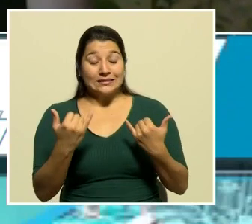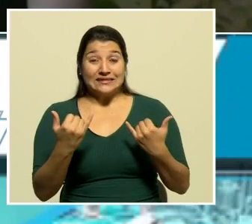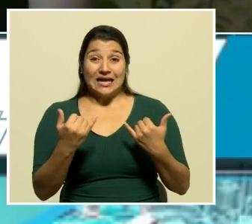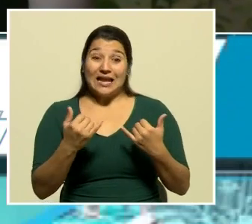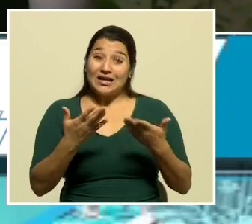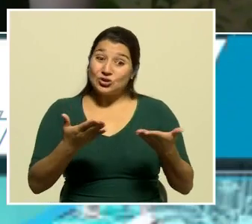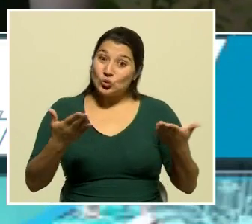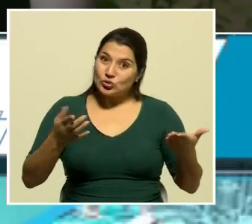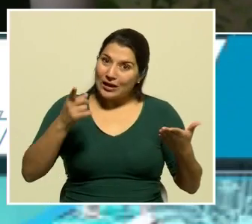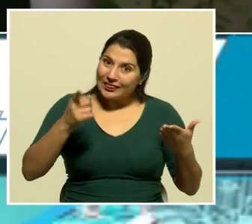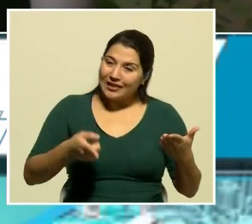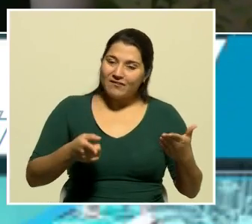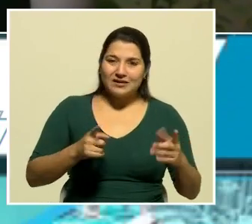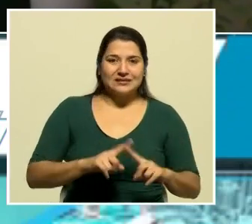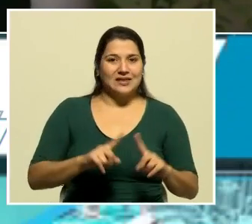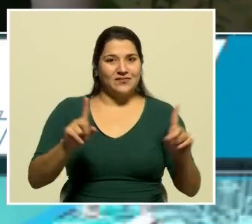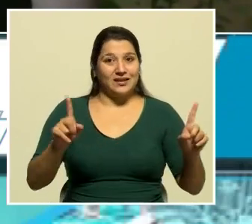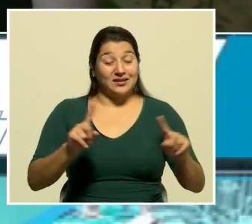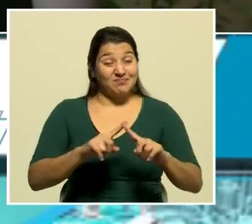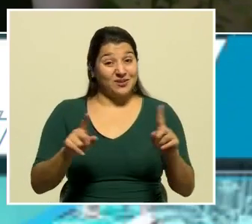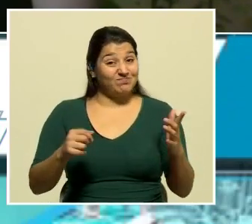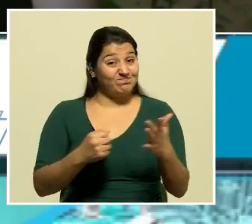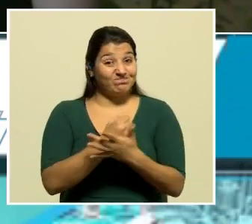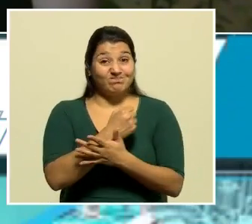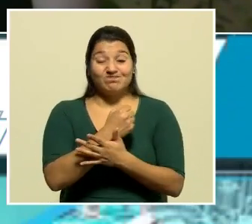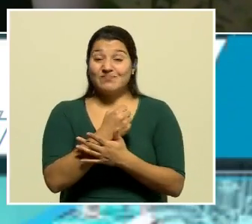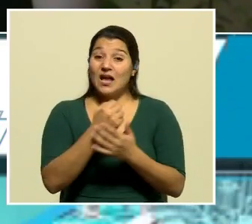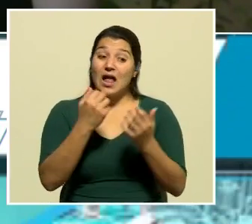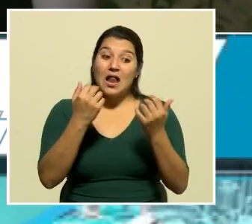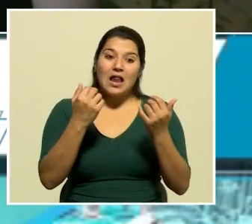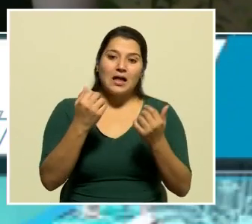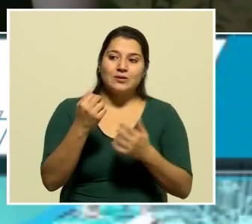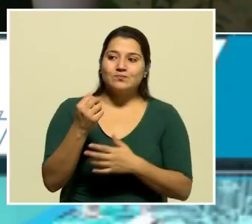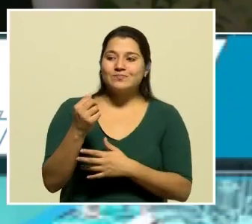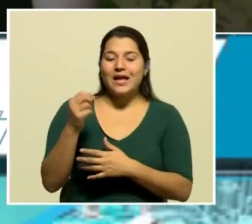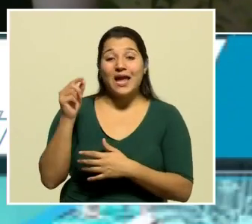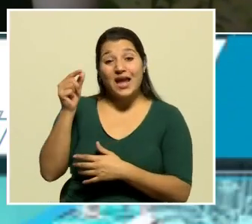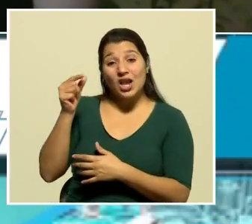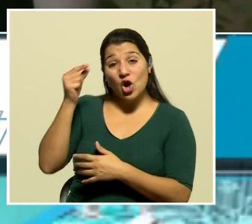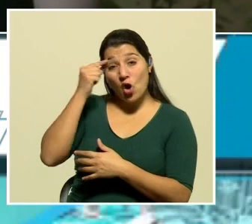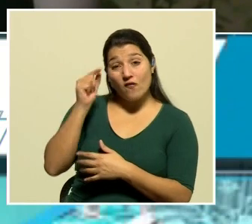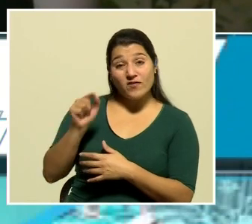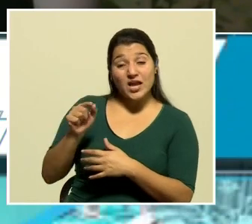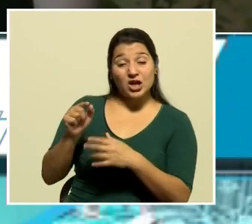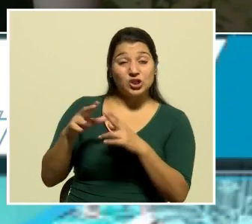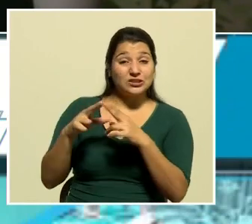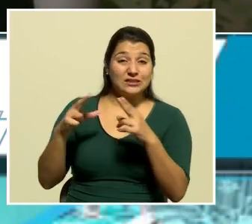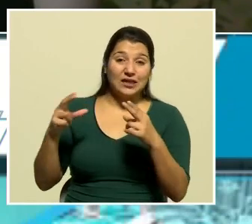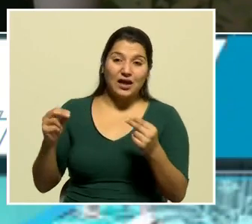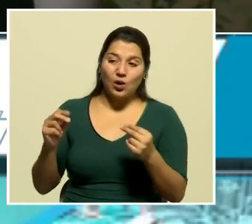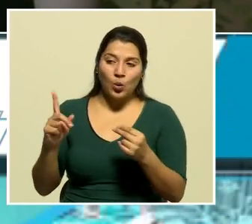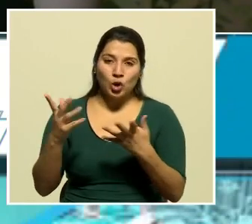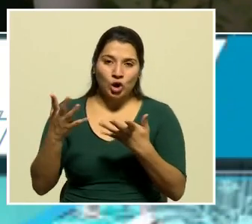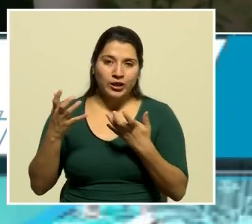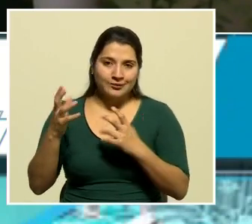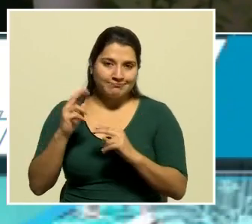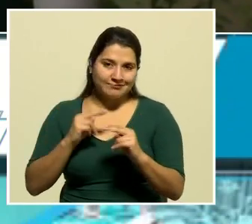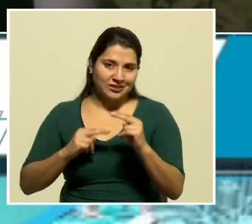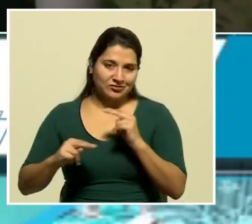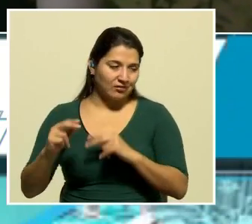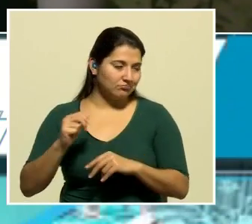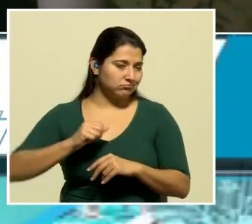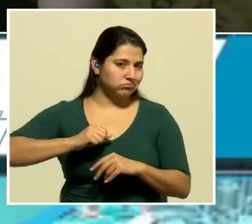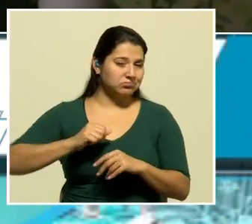ser muy diferentes. Lamentablemente, la intransigencia del gobierno de Daniel Ortega ha